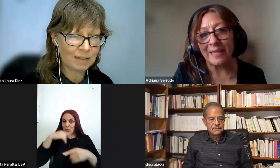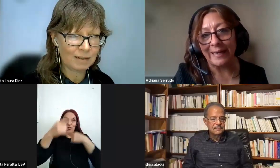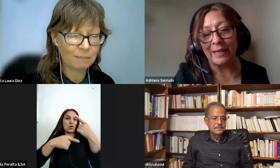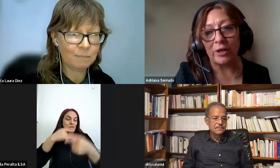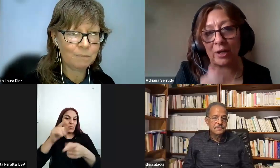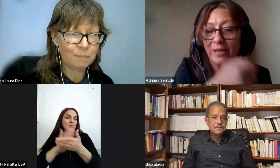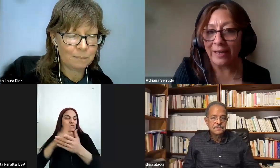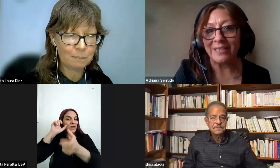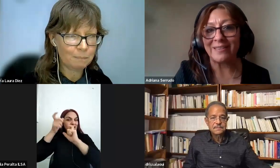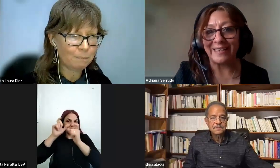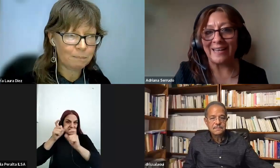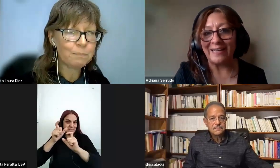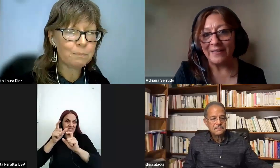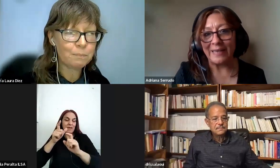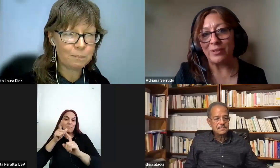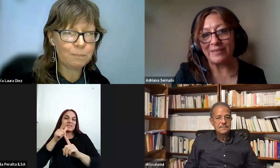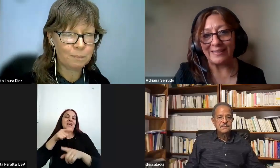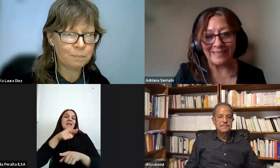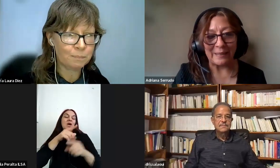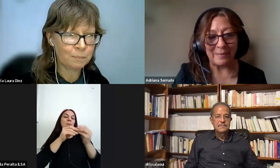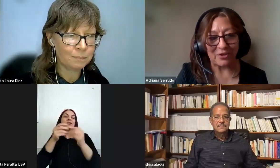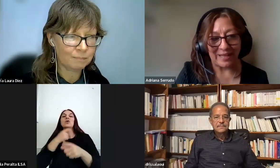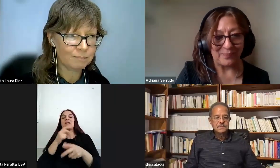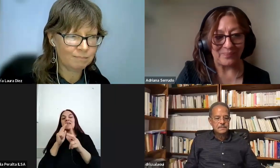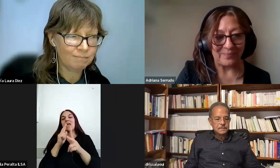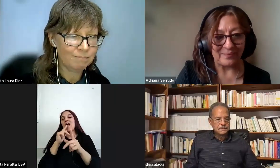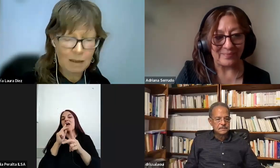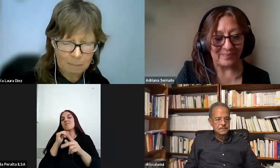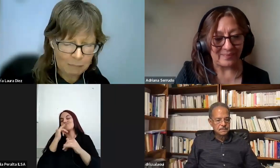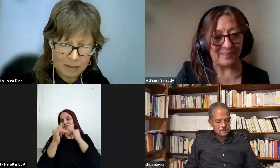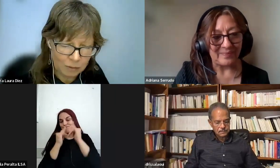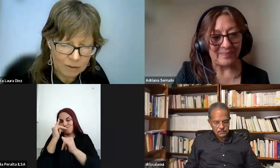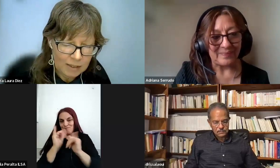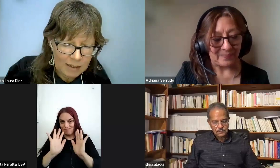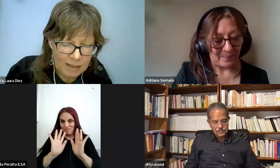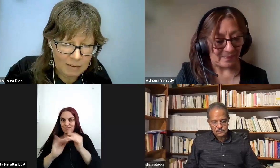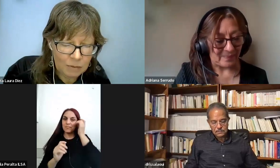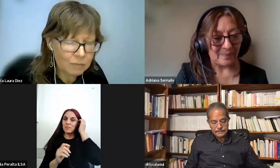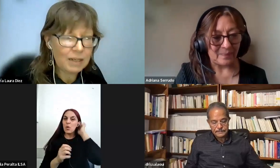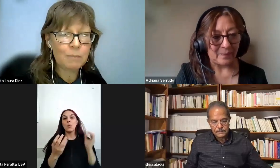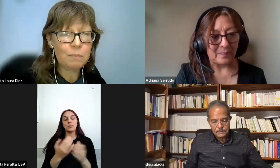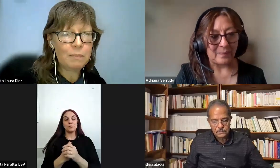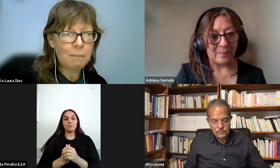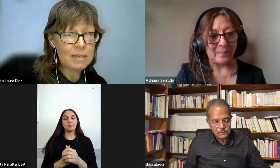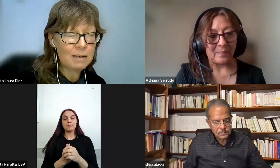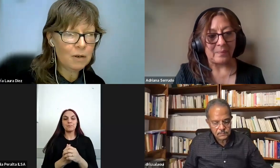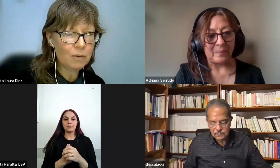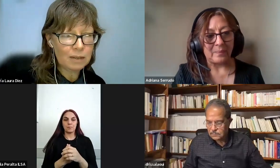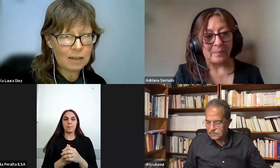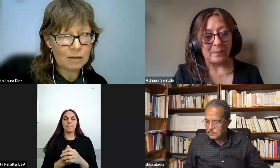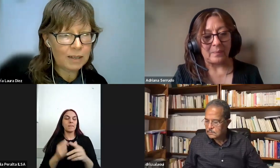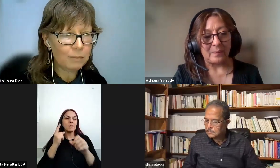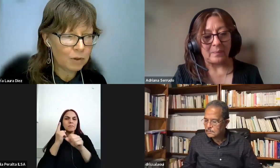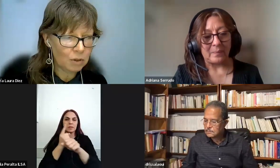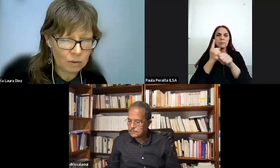experiencias que creo que es lo que Dris quería digamos seguir mencionando perfecto digamos en principio